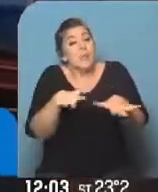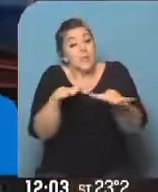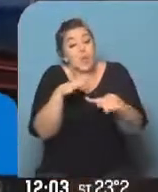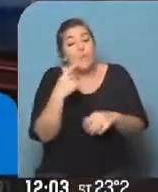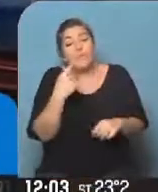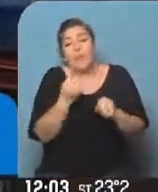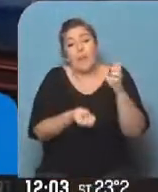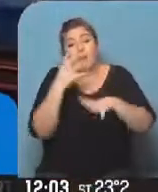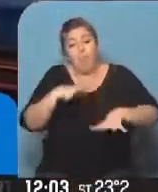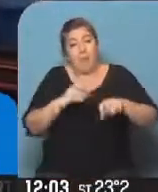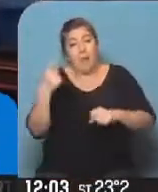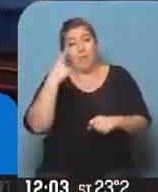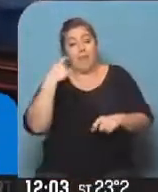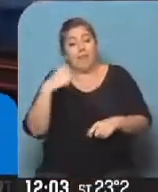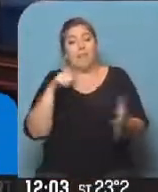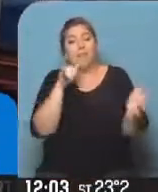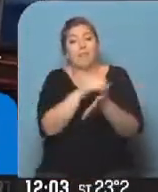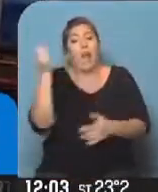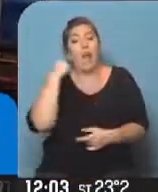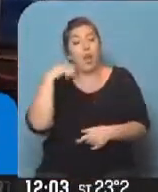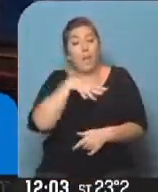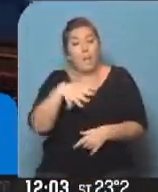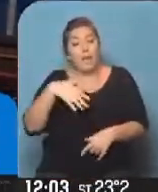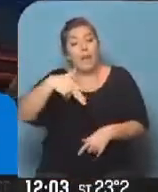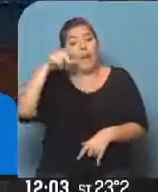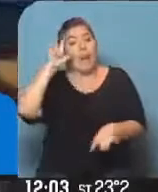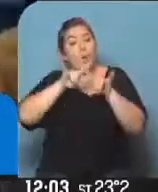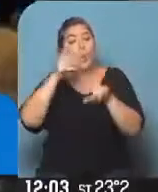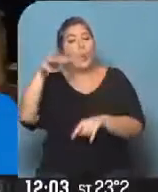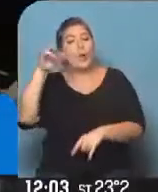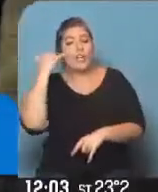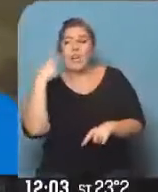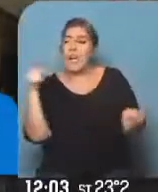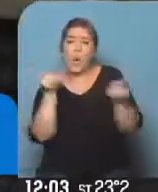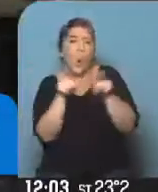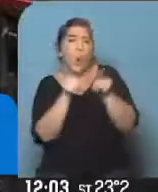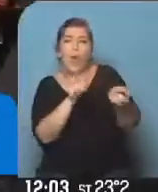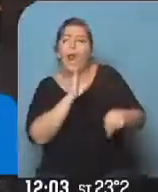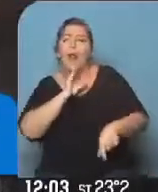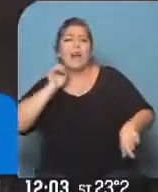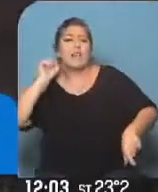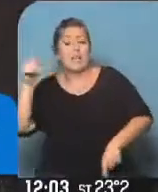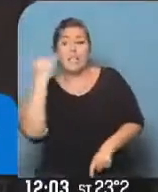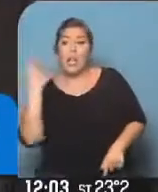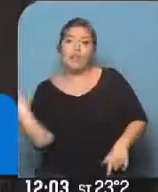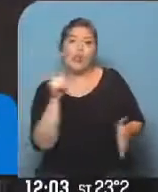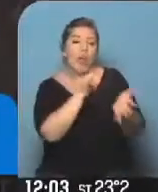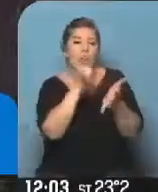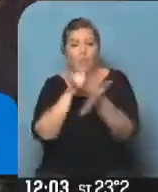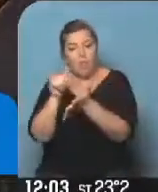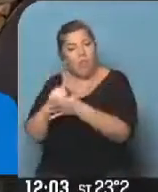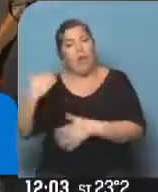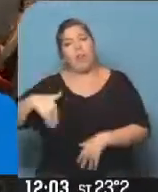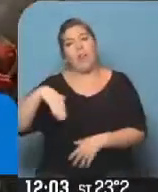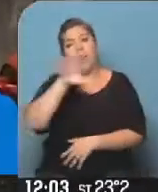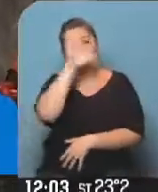horas de la mañana. Fíjate cómo está el Aeroparque Metropolitano Jorge Newbery. De igual manera se encuentra el Aeropuerto Internacional de Ezeiza y todos los aeropuertos de la República